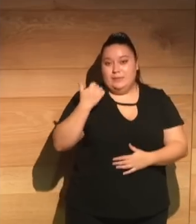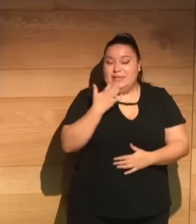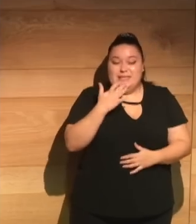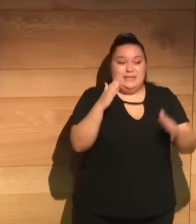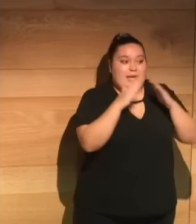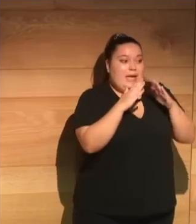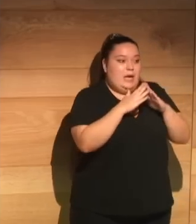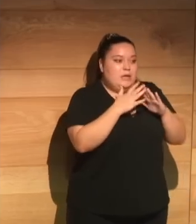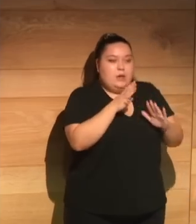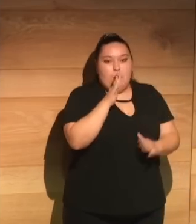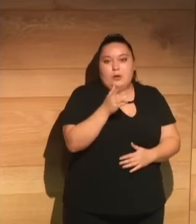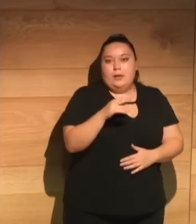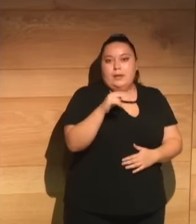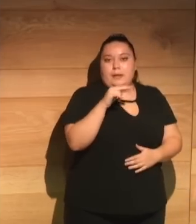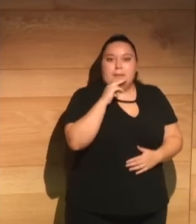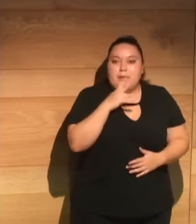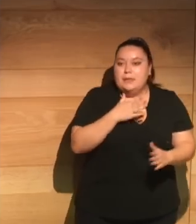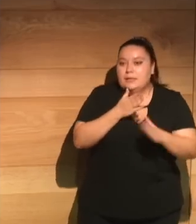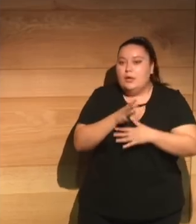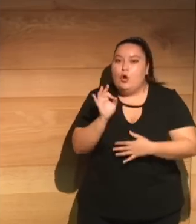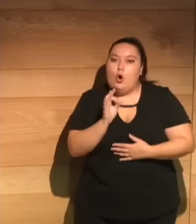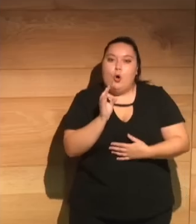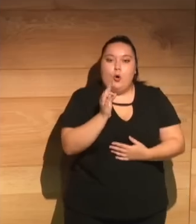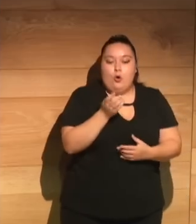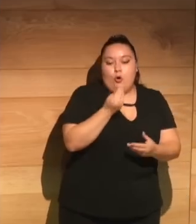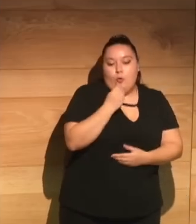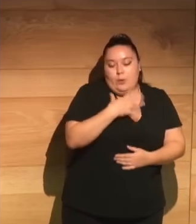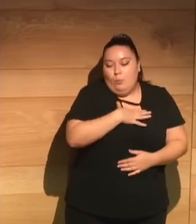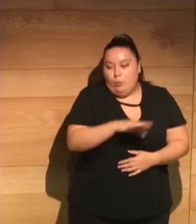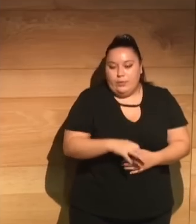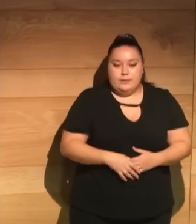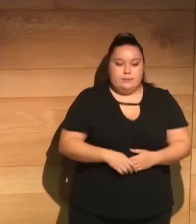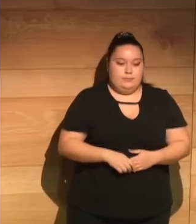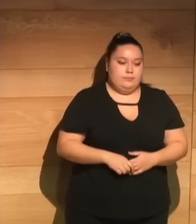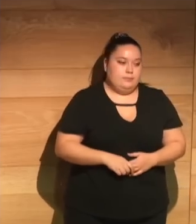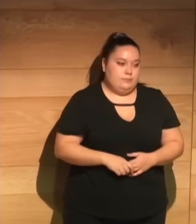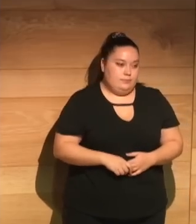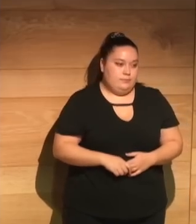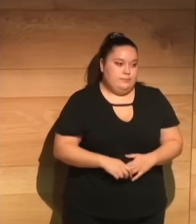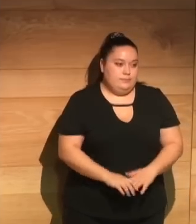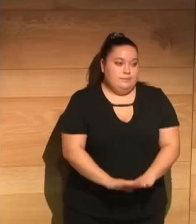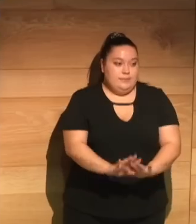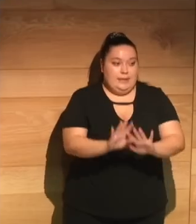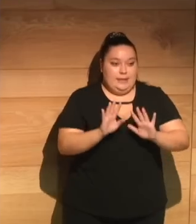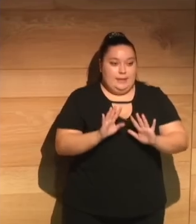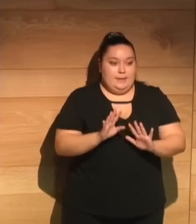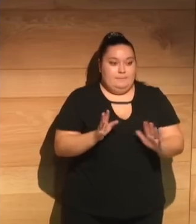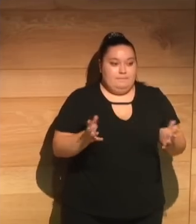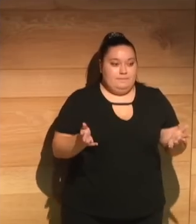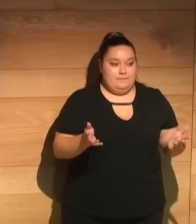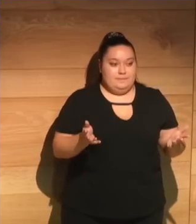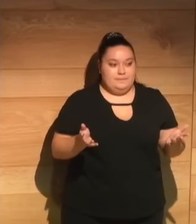cuando puedes parar para ir a hacer pis y hacerte palomitas. Esto es lo que... Menos mal que has puesto un ejemplo ya razonable, hombre. Esto, cuando has dicho hacerte, digo, le he